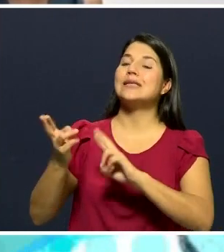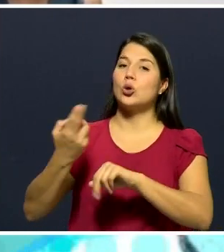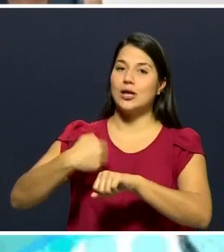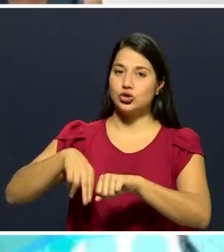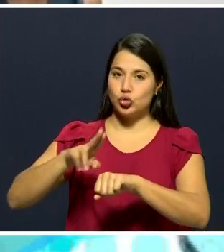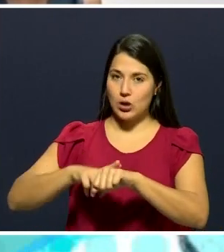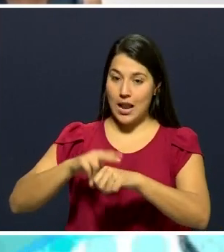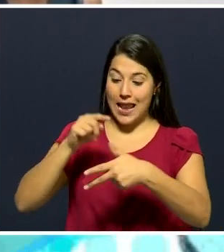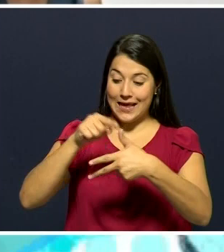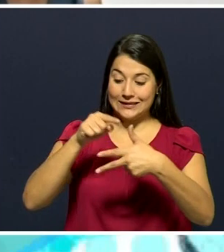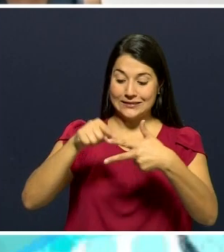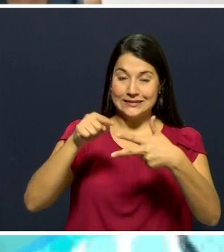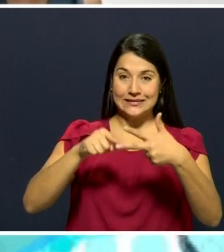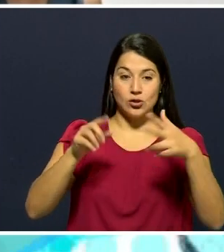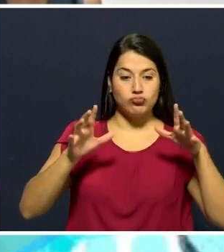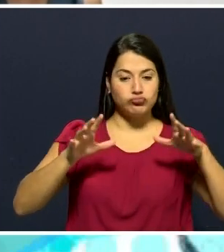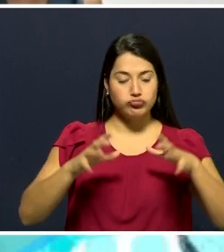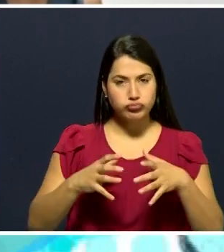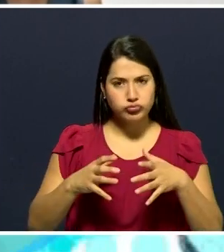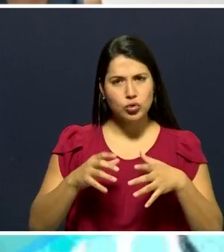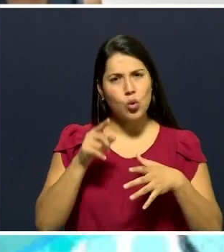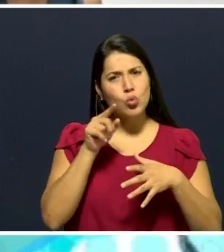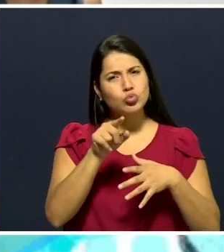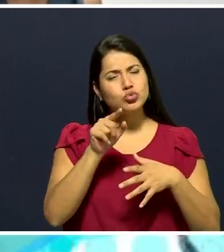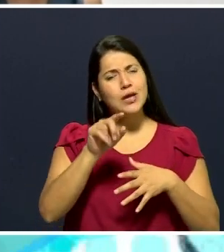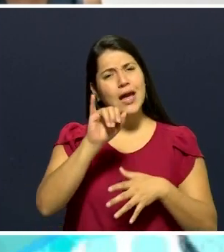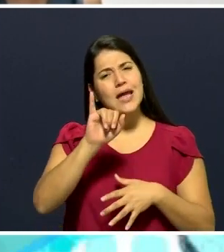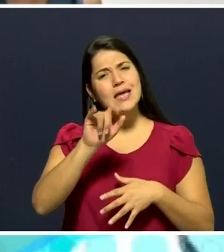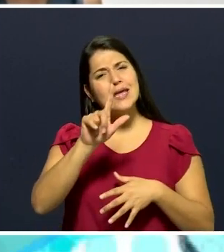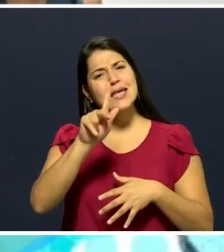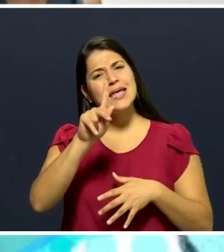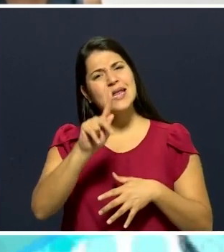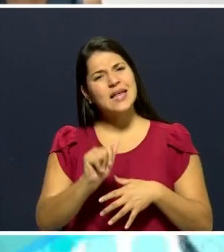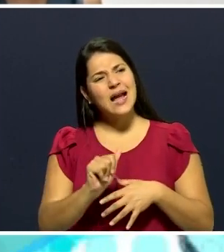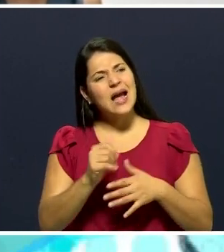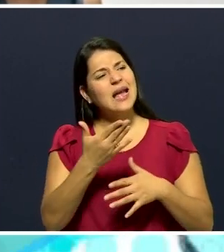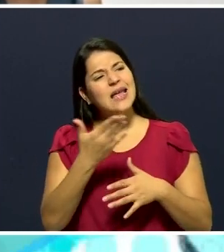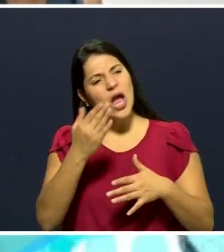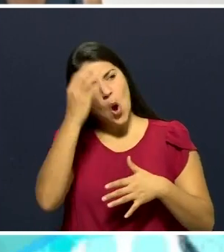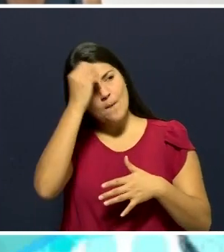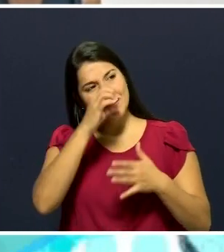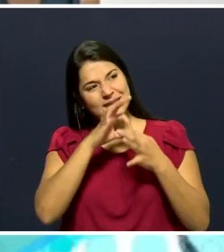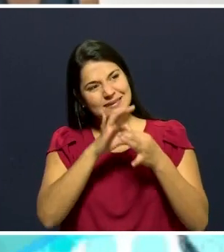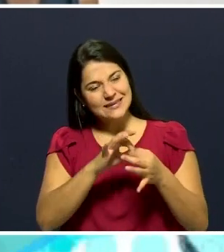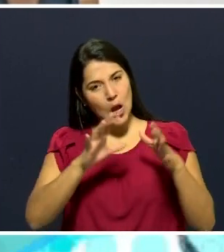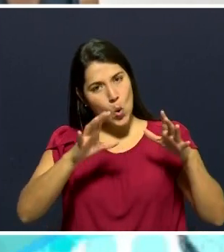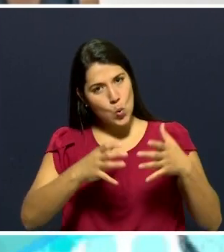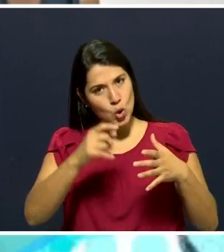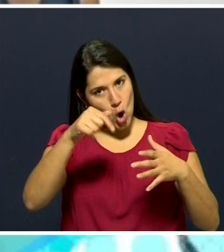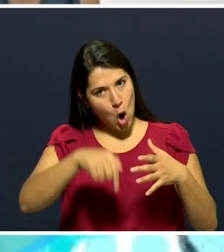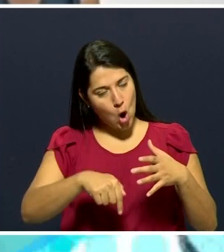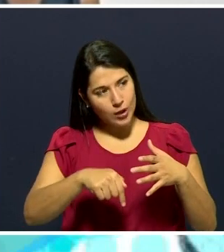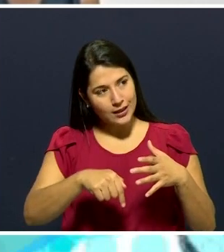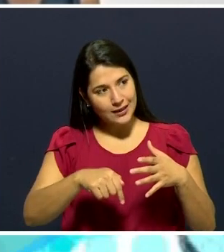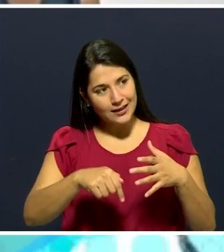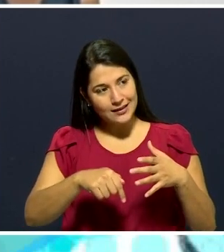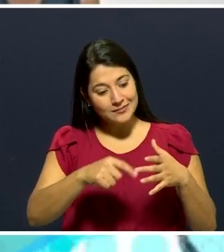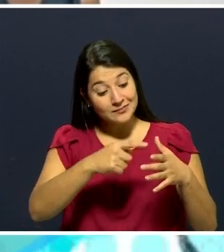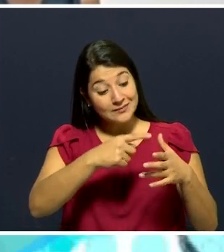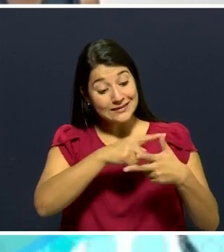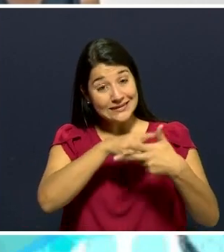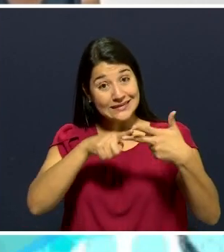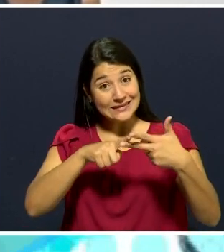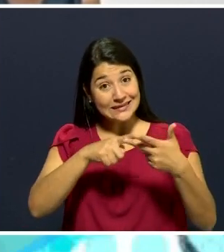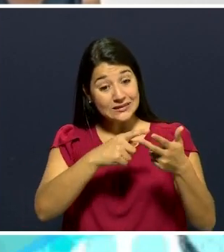Se aglutinaron. ¿Cómo analiza usted, Ilka, esta unión que se dio hoy para elegir al presidente legislativo